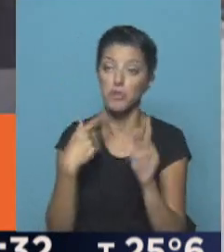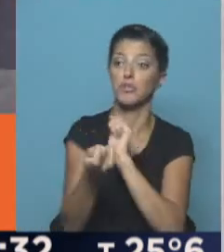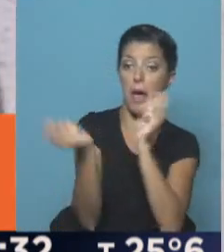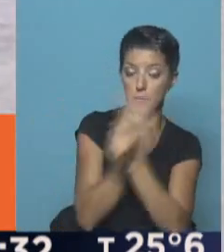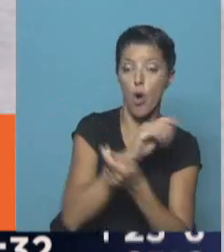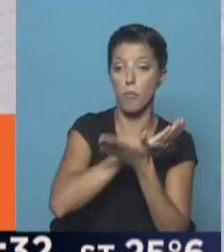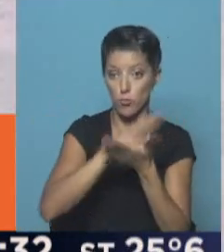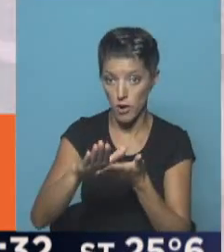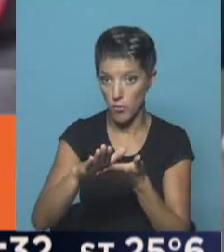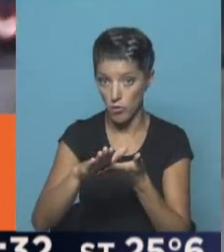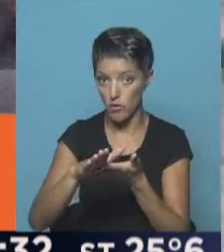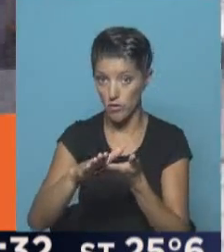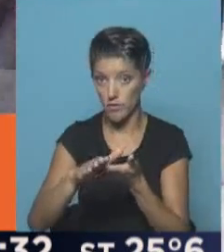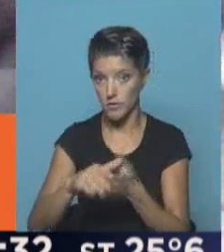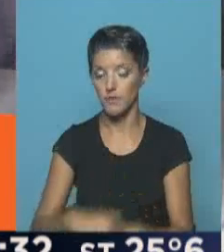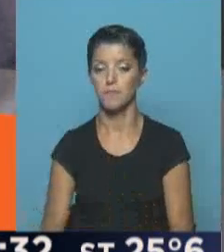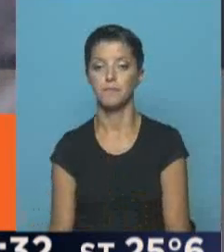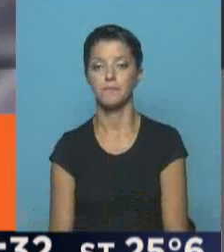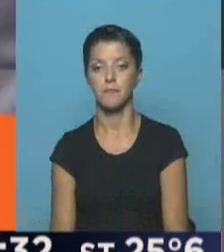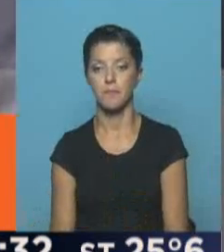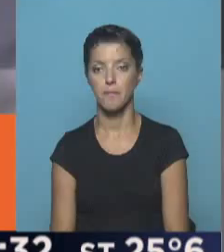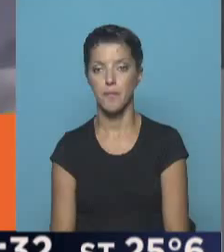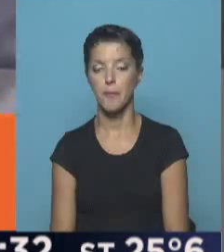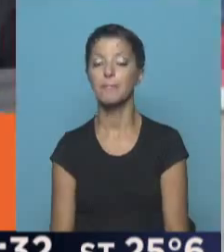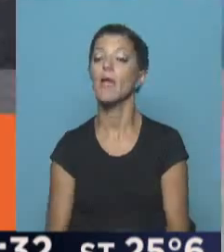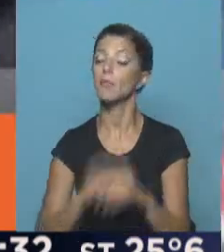nuevos dirigentes e incluso llegó más lejos.